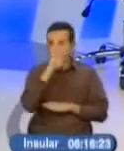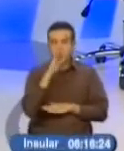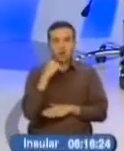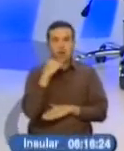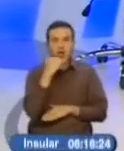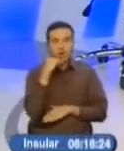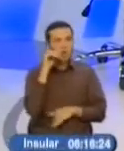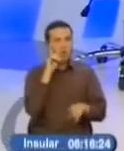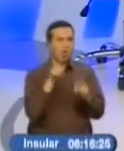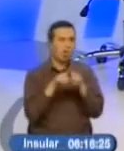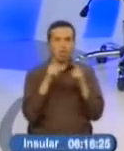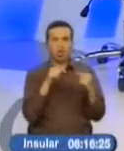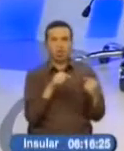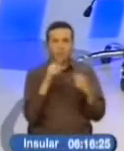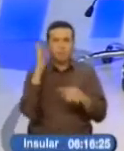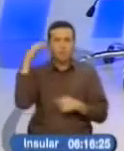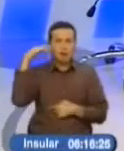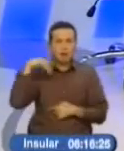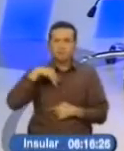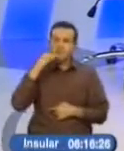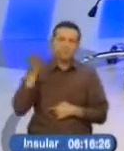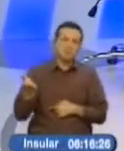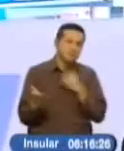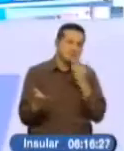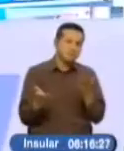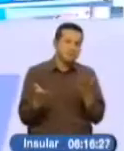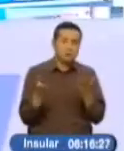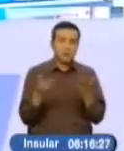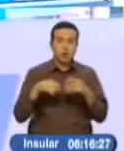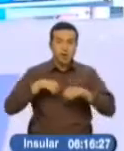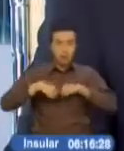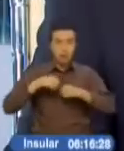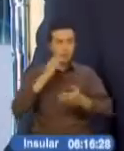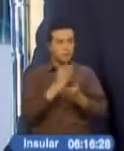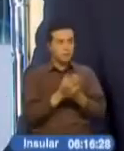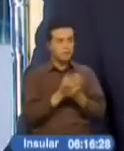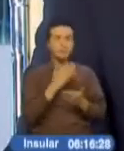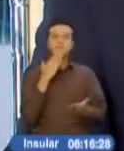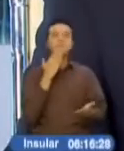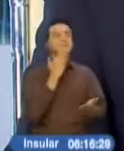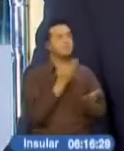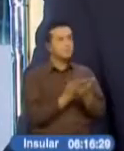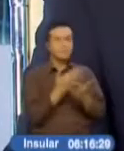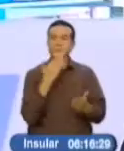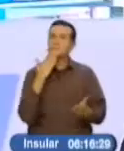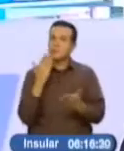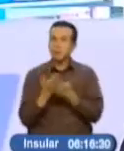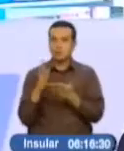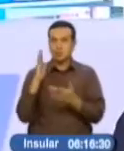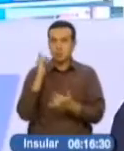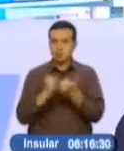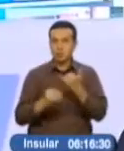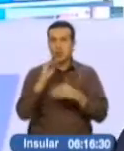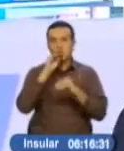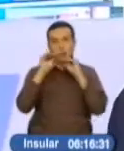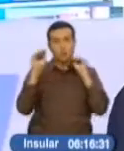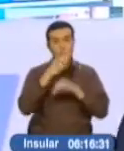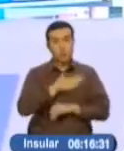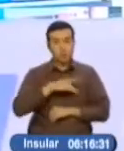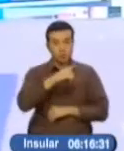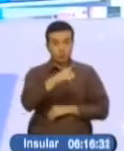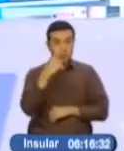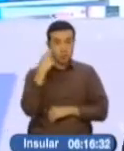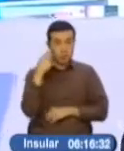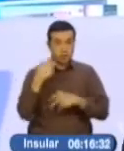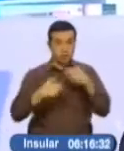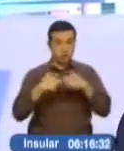antipatías políticas, de perezas, de ineficiencias de la burocracia. Pedro Páez, muchas gracias por estar con muchísimas usted. Gracias, y solamente acabo diciendo, por favor, si usted